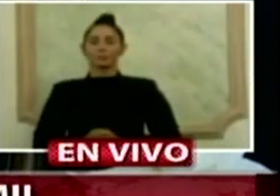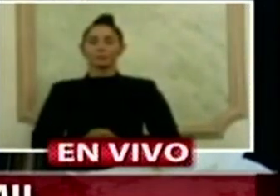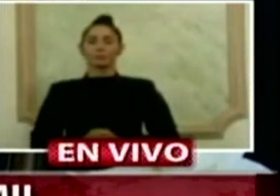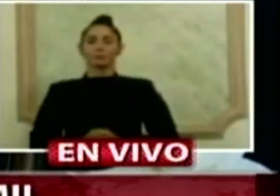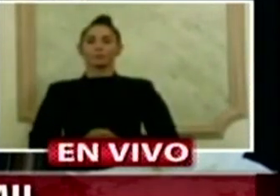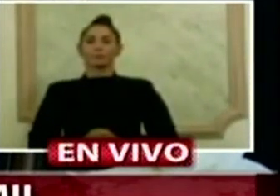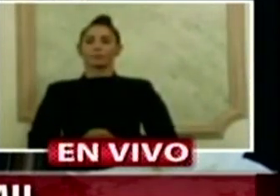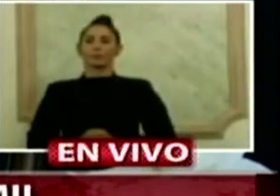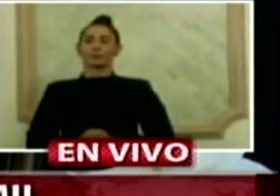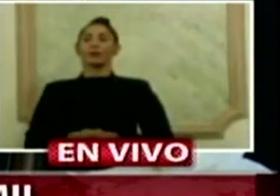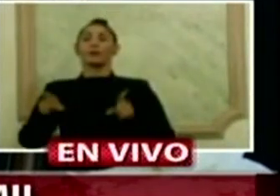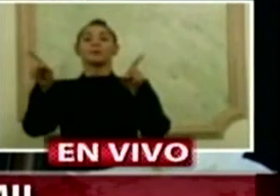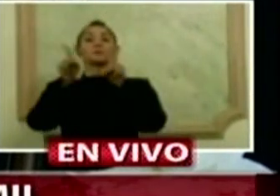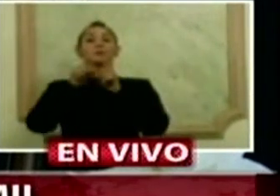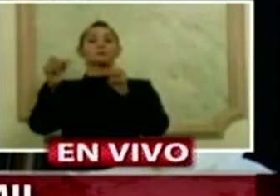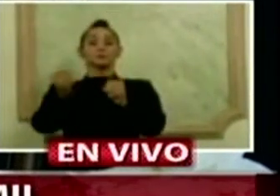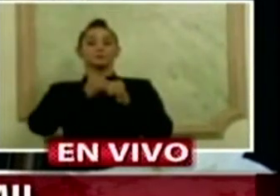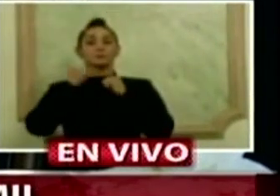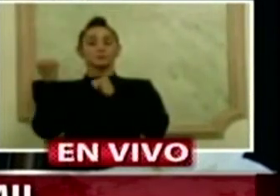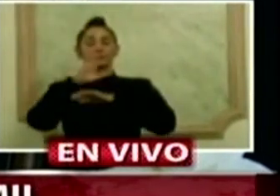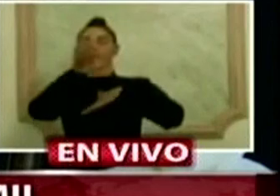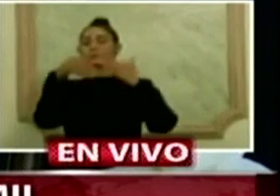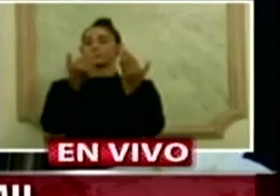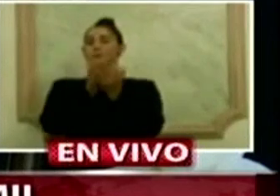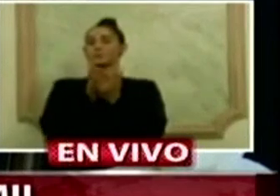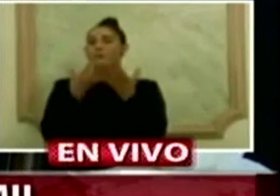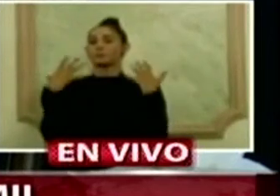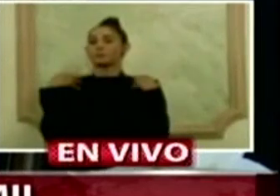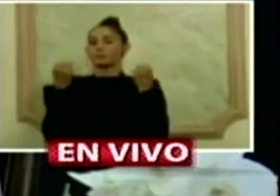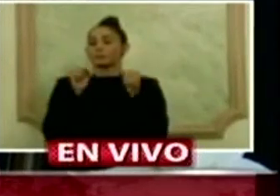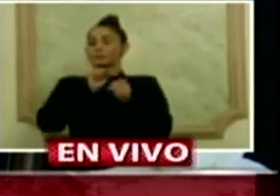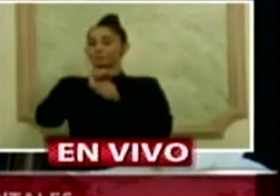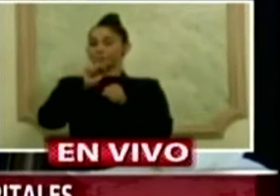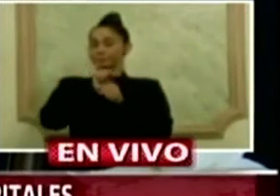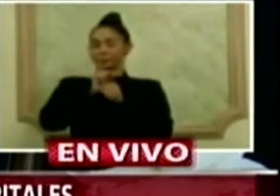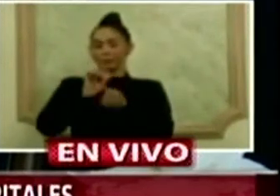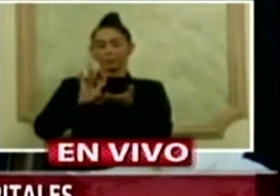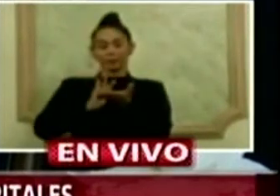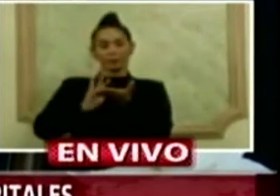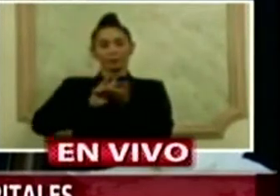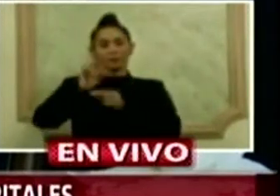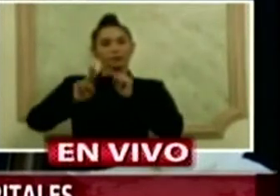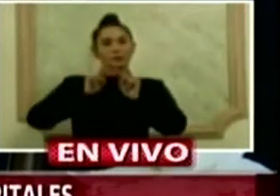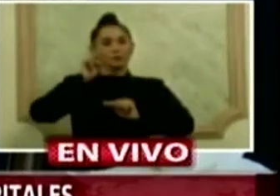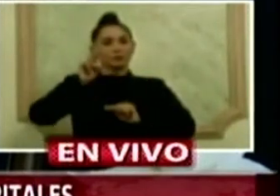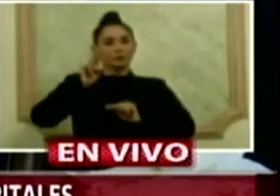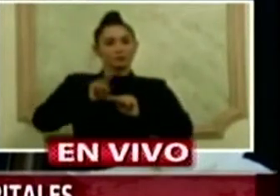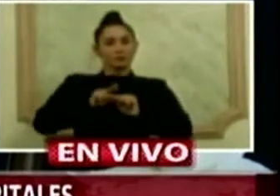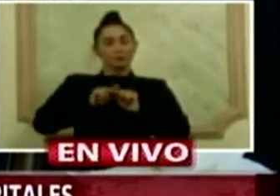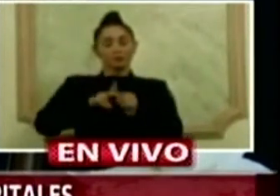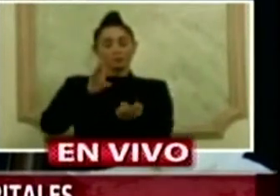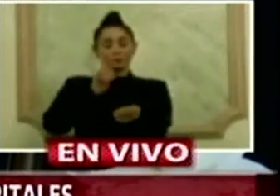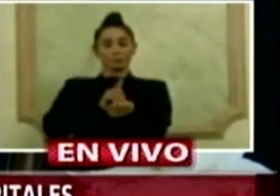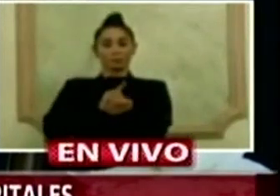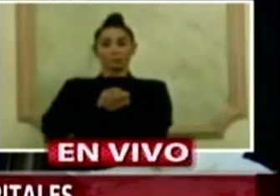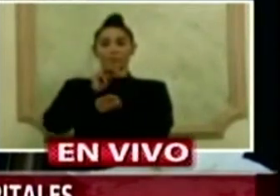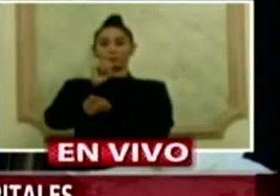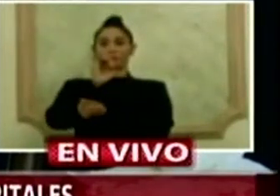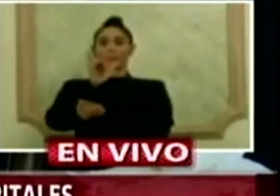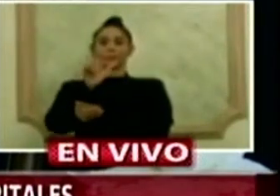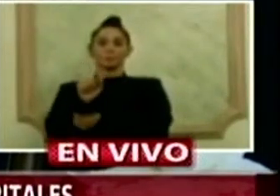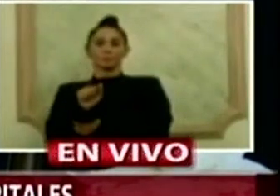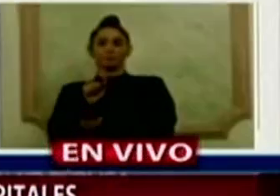a fortalecer toda la capacidad de gestión en el Laboratorio Nacional Doctor de Fillón.